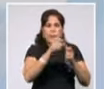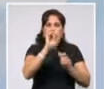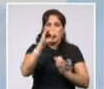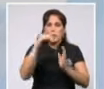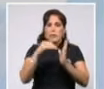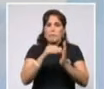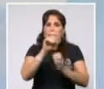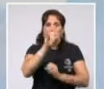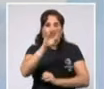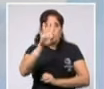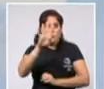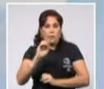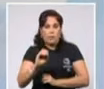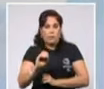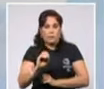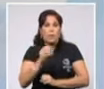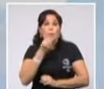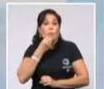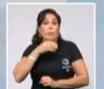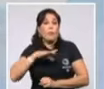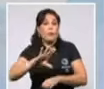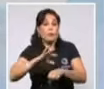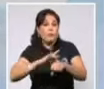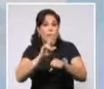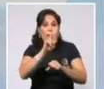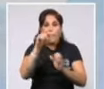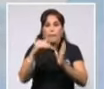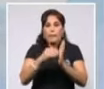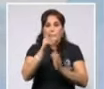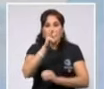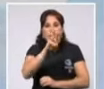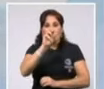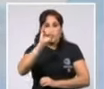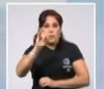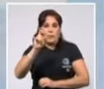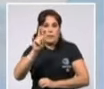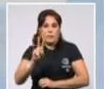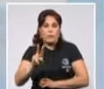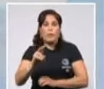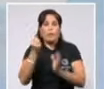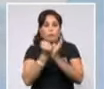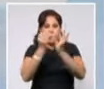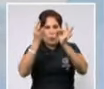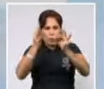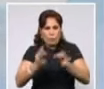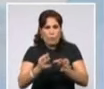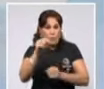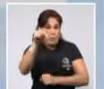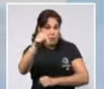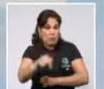6.940 pacientes, sospechosos 1.362 y confirmados hasta hoy